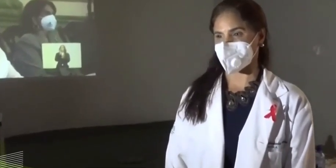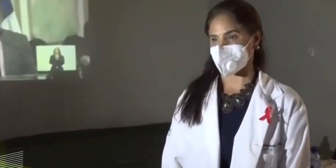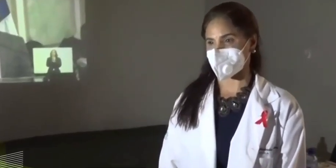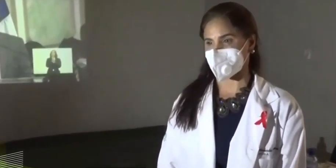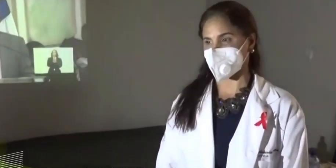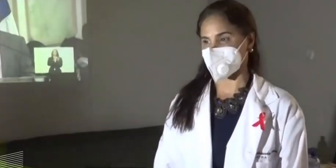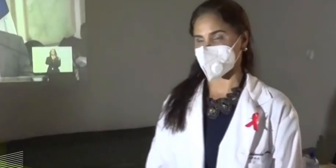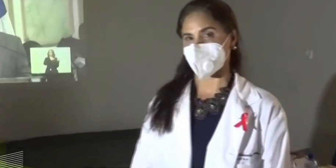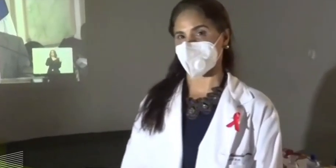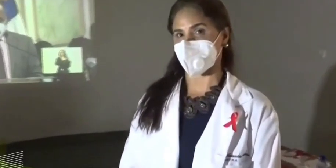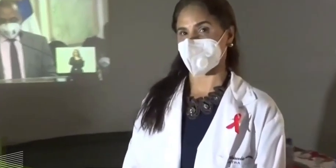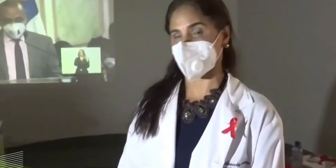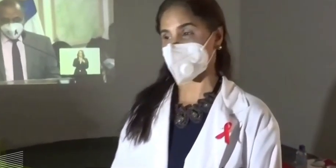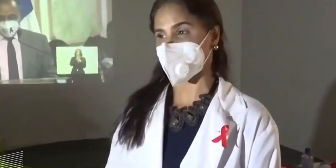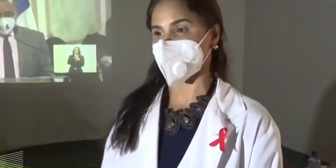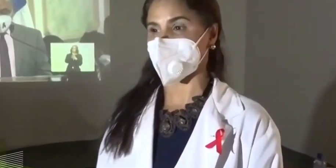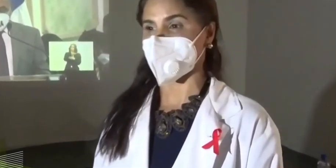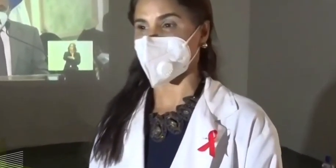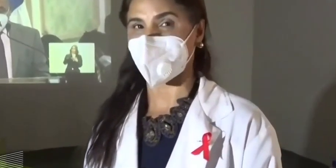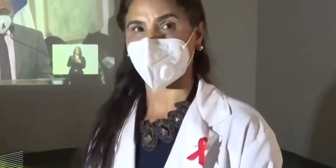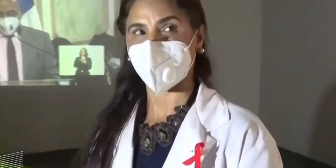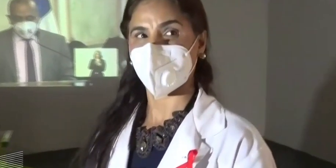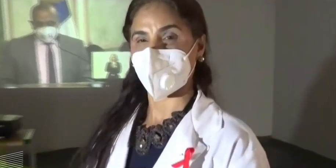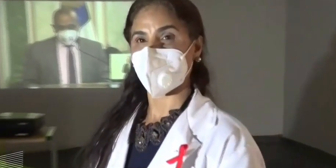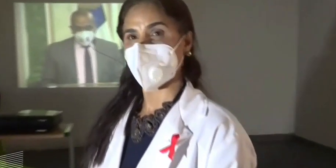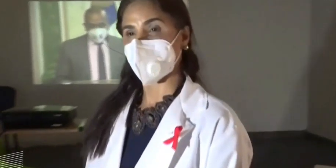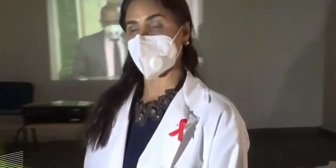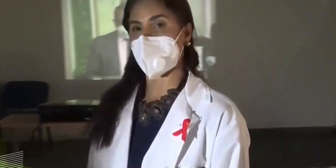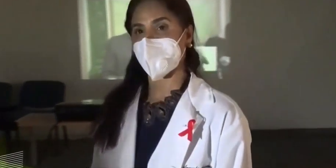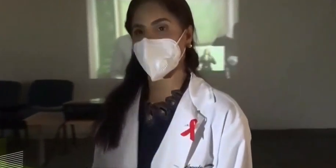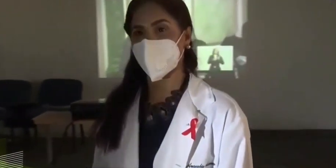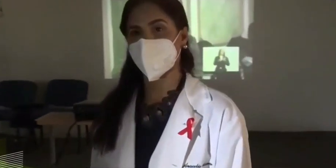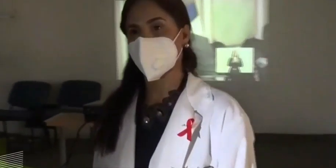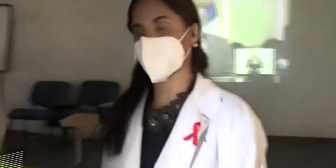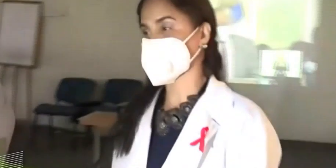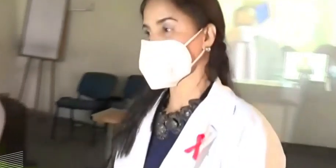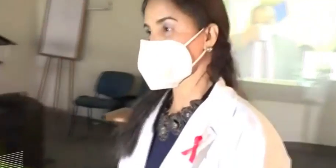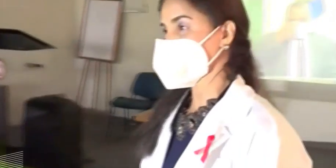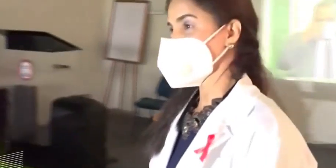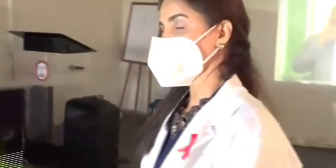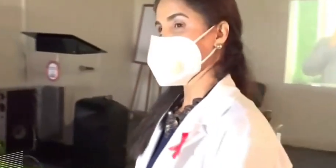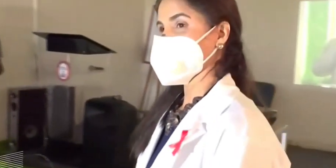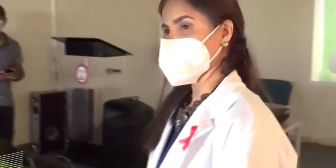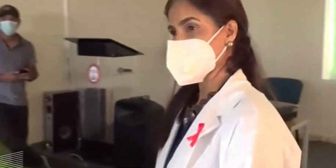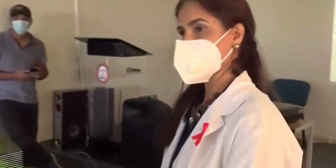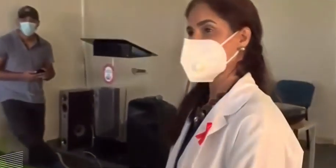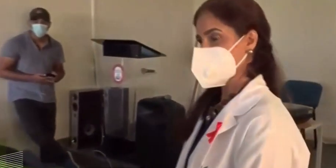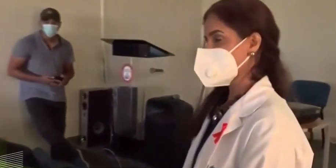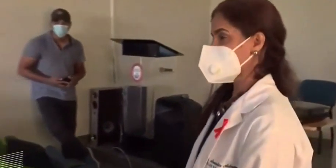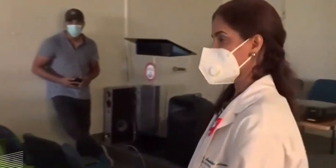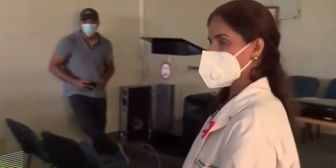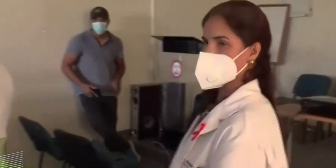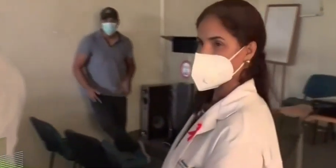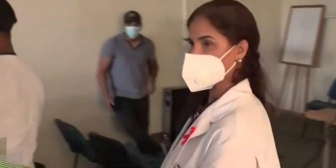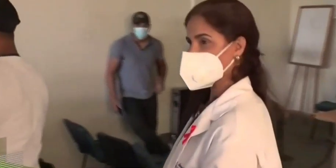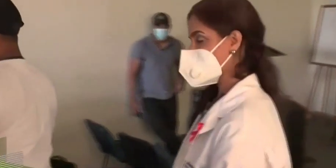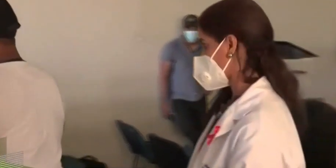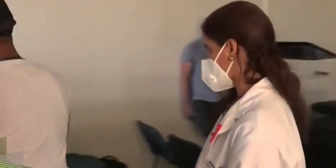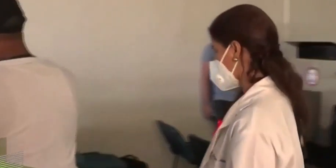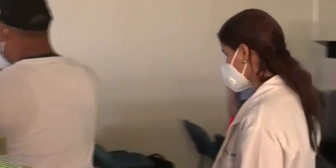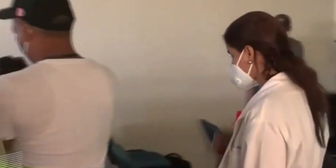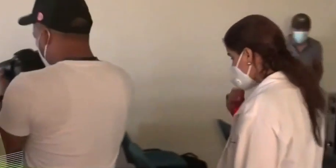doctora Araceli Adames, quien es la encargada de monitorear esta enfermedad del VIH-SIDA en